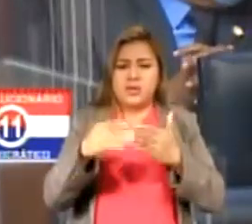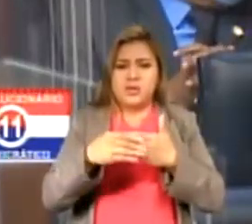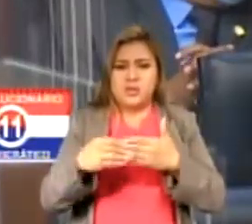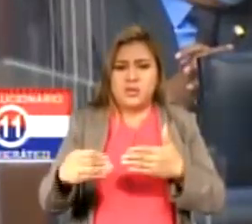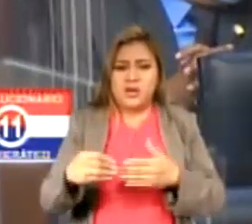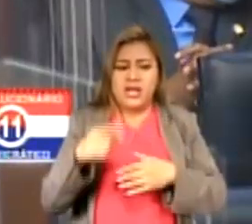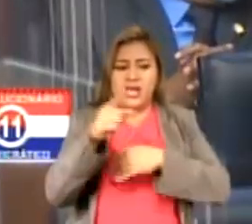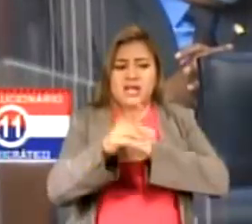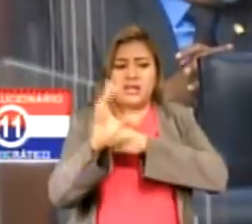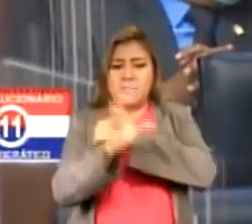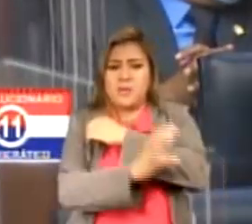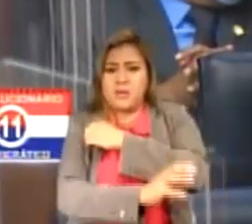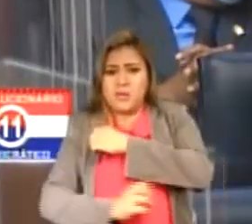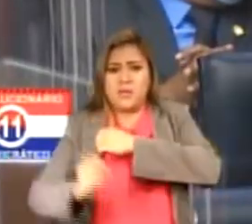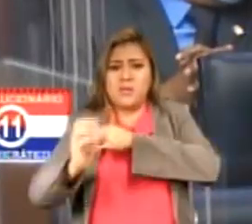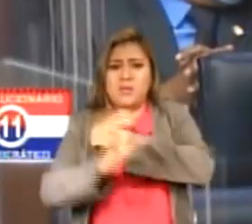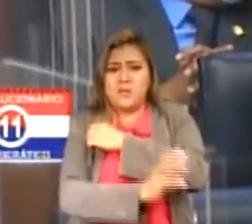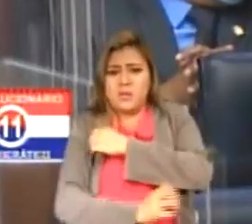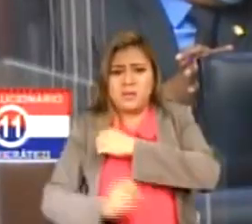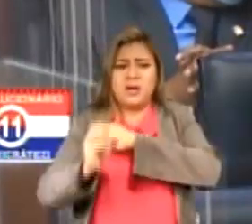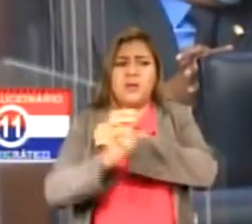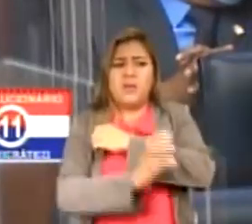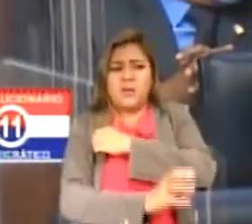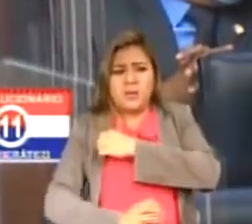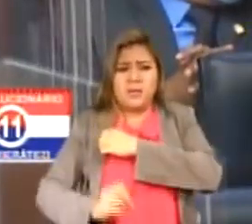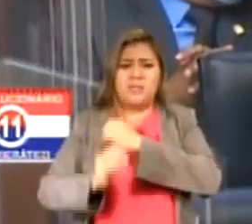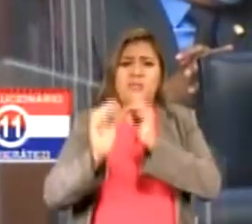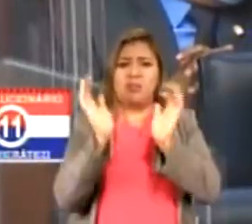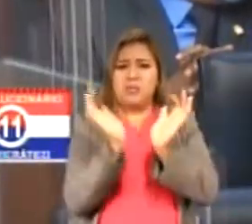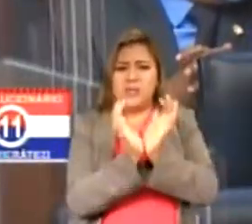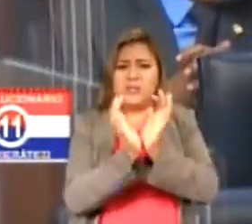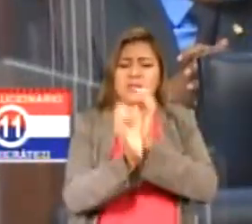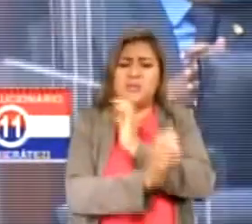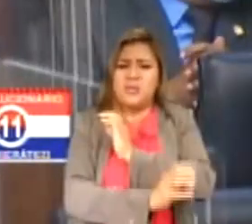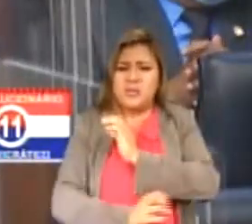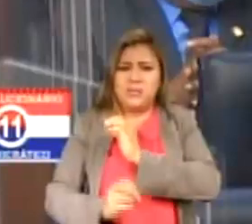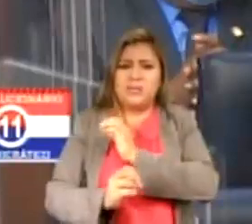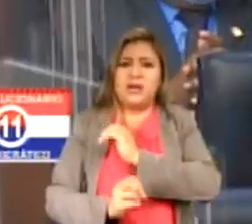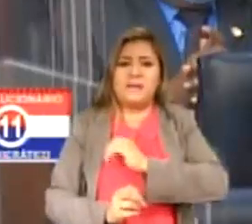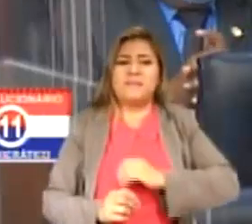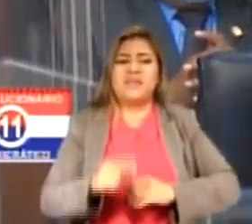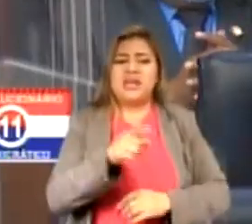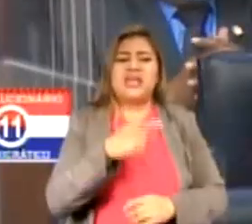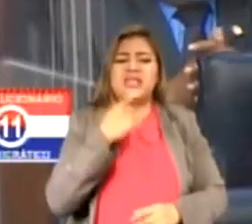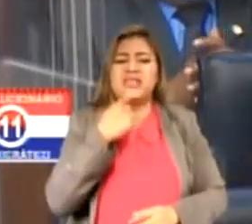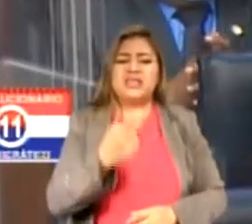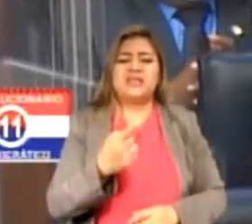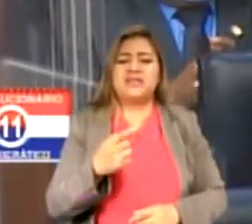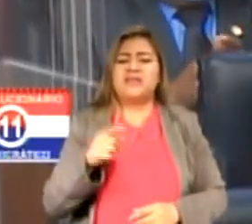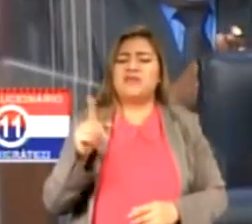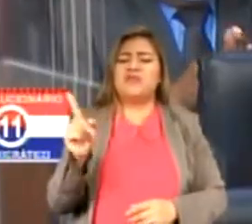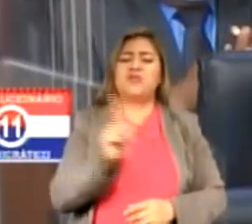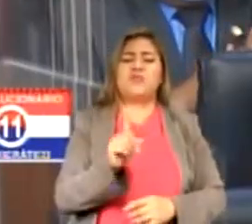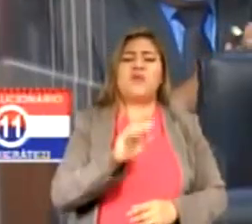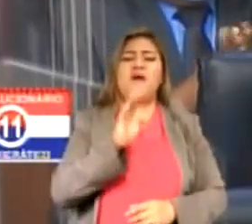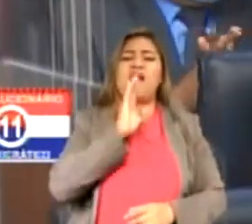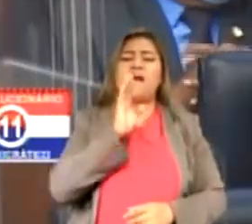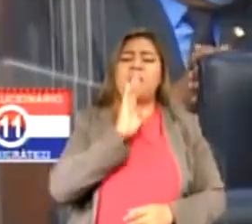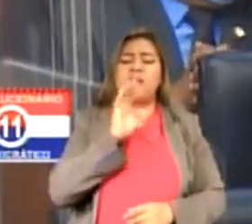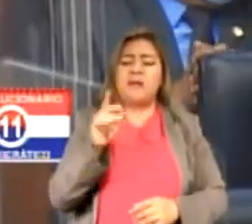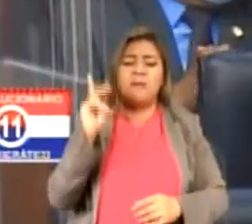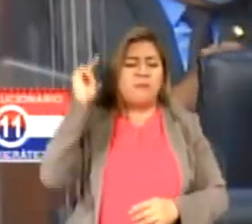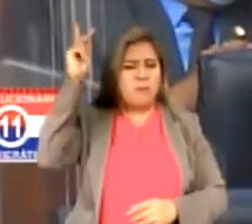del Seguro Social está quebrada y me están diciendo aquí que no hablemos de lo político, si lo político es lo que ha matado a